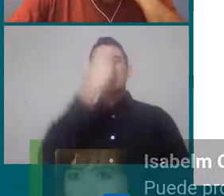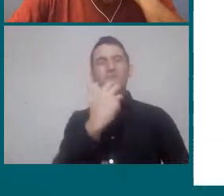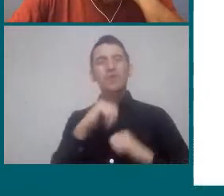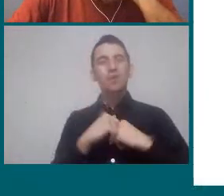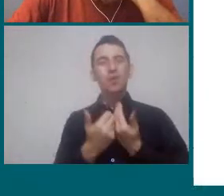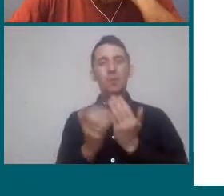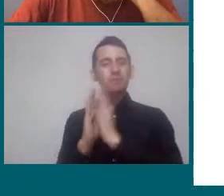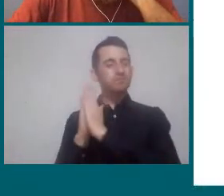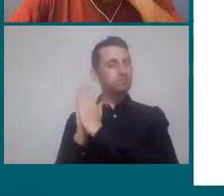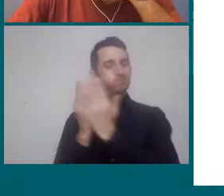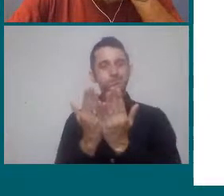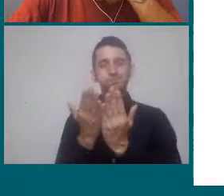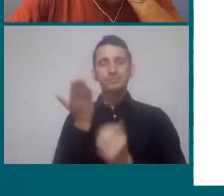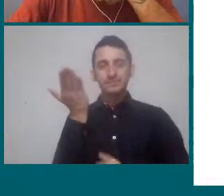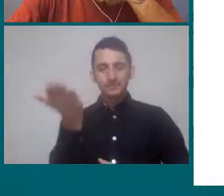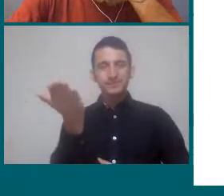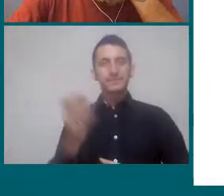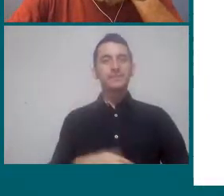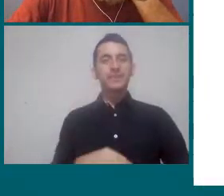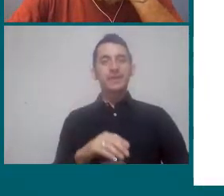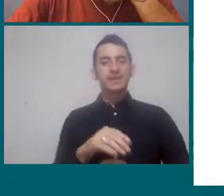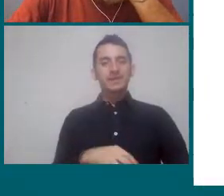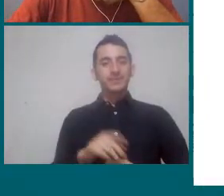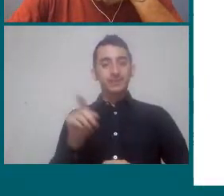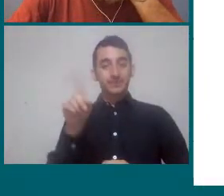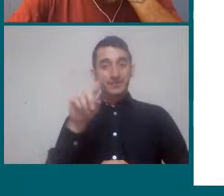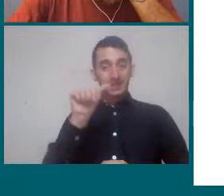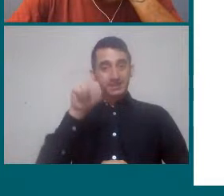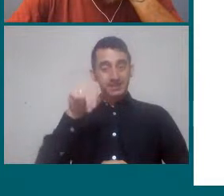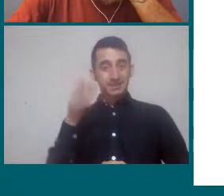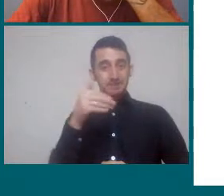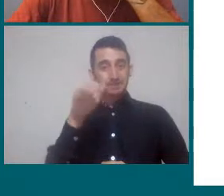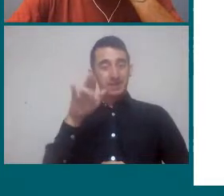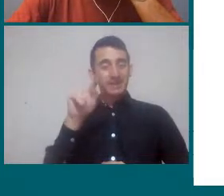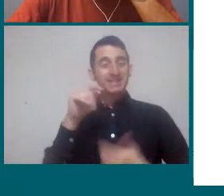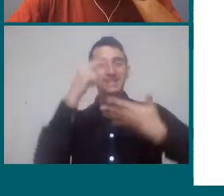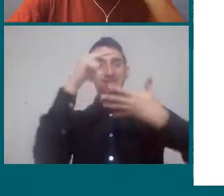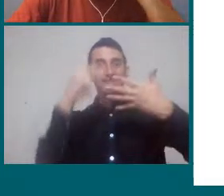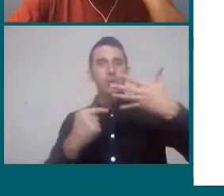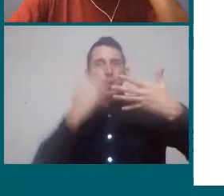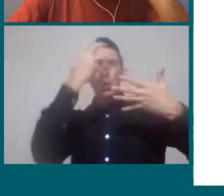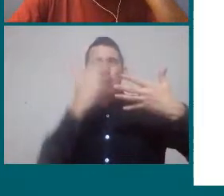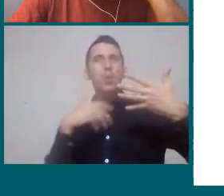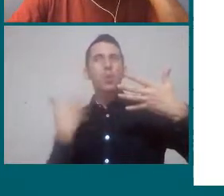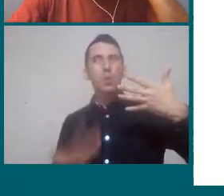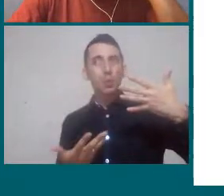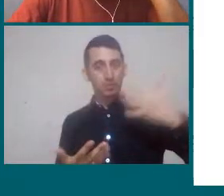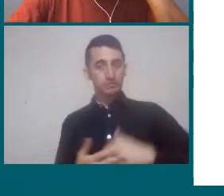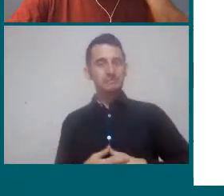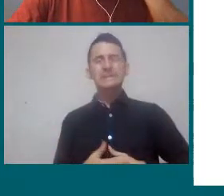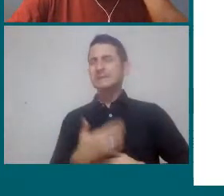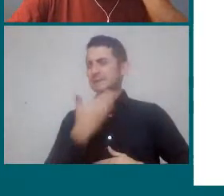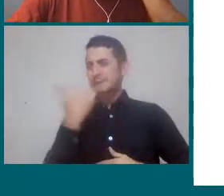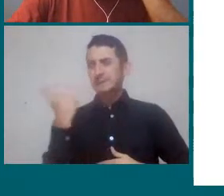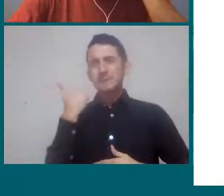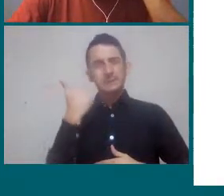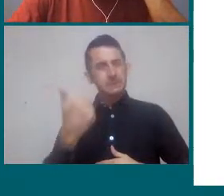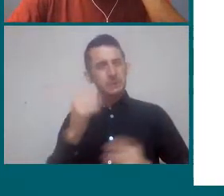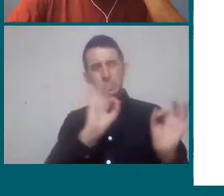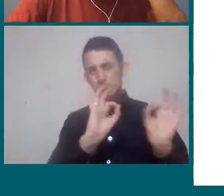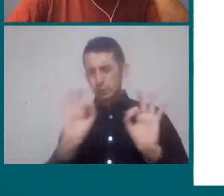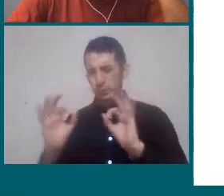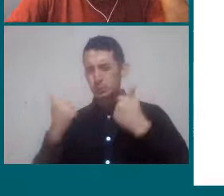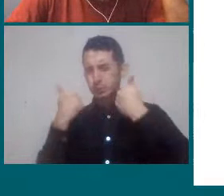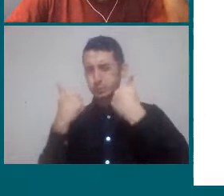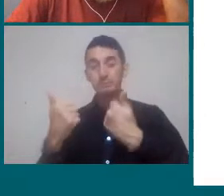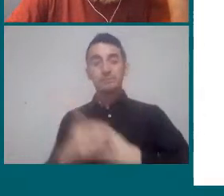este libro de esta colega, de Neus San Martí, que son 10 ideas claves para evaluar, que Neus lo tiene muy sistematizado, muy organizado.